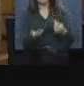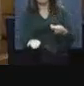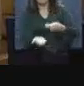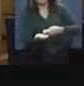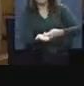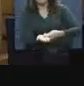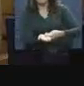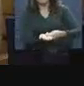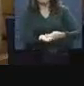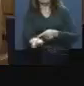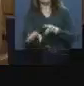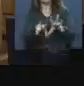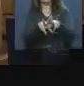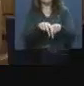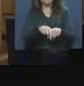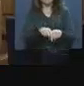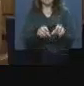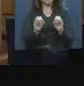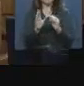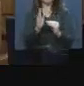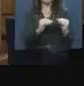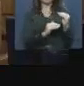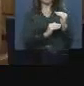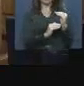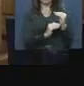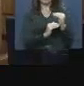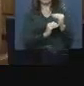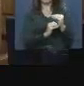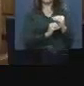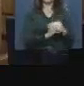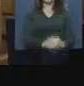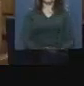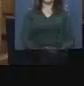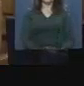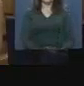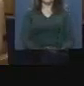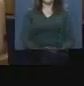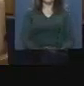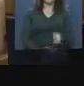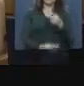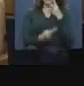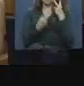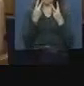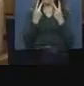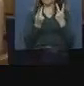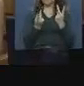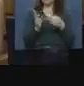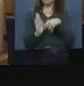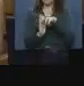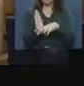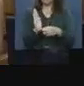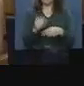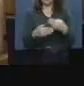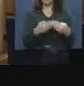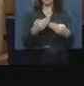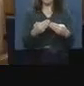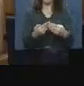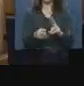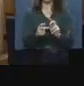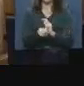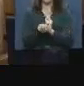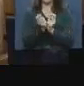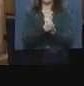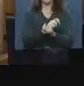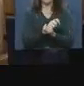financiamiento familiar de la educación superior. En la misma tónica, vemos cómo el proyecto avanza en proponer